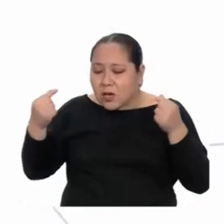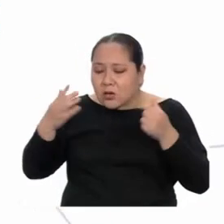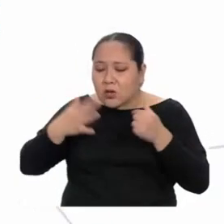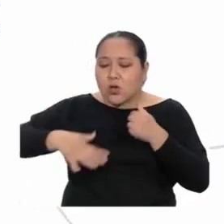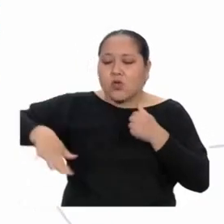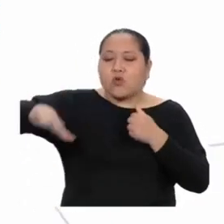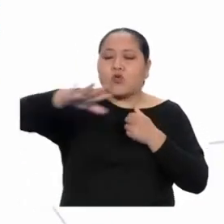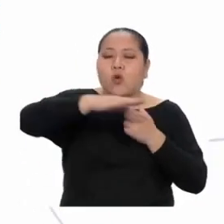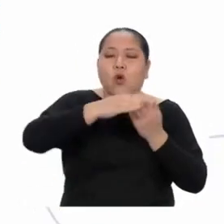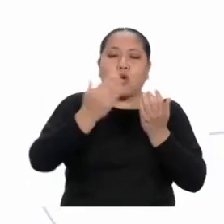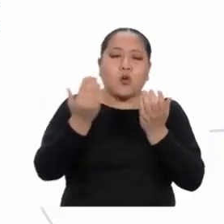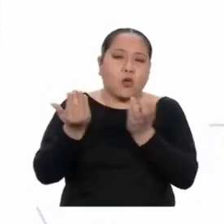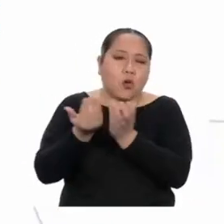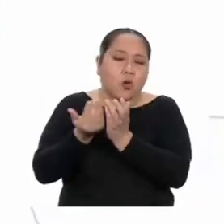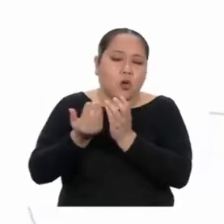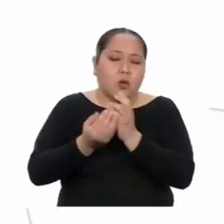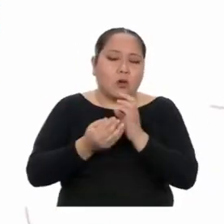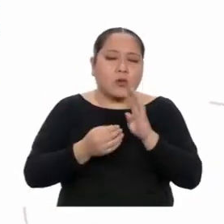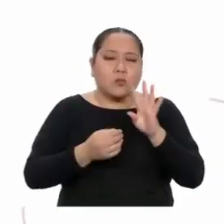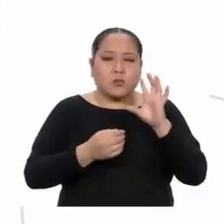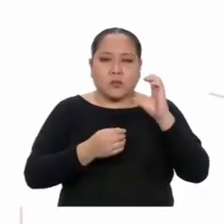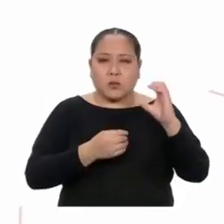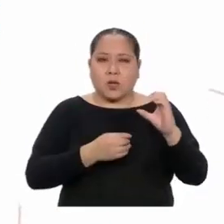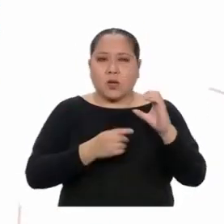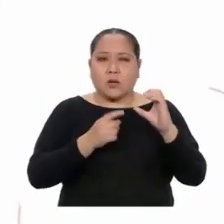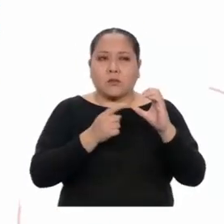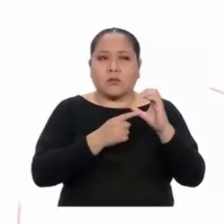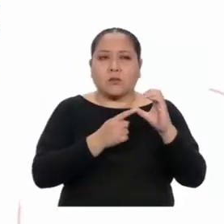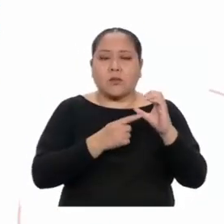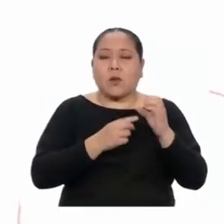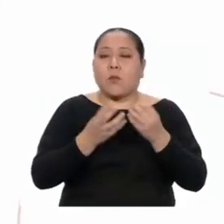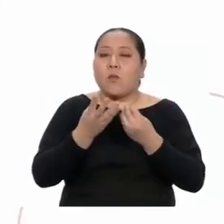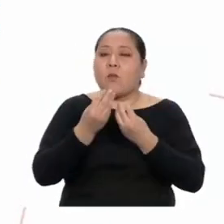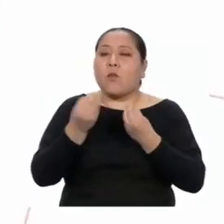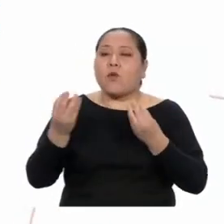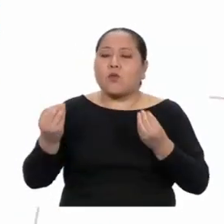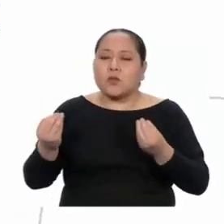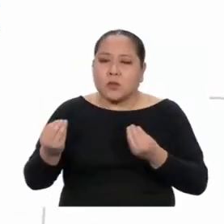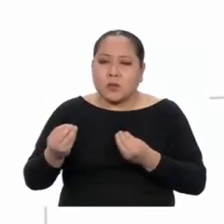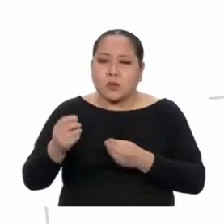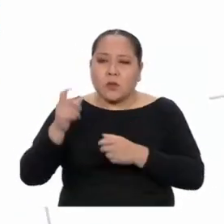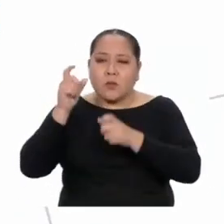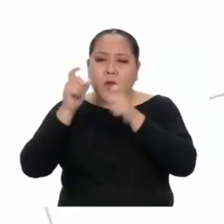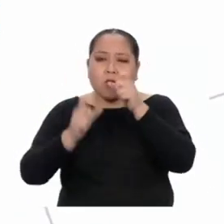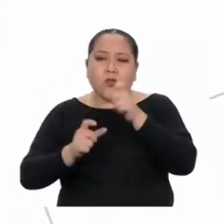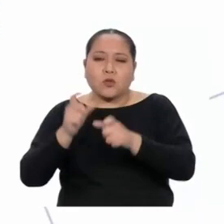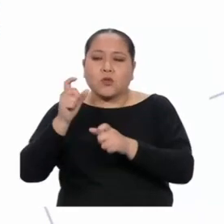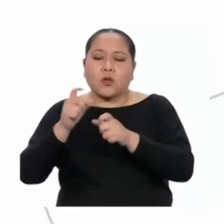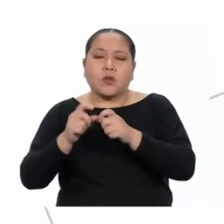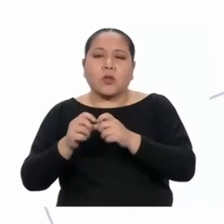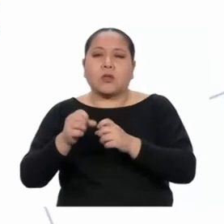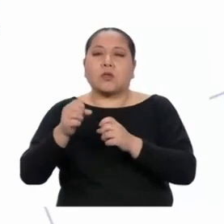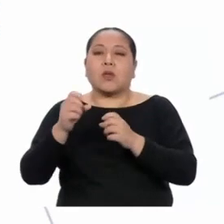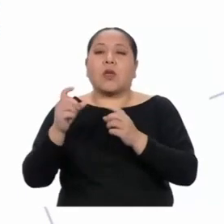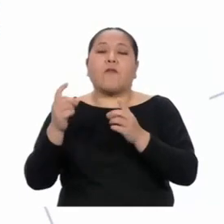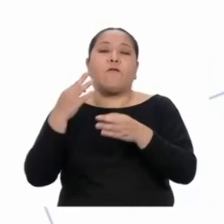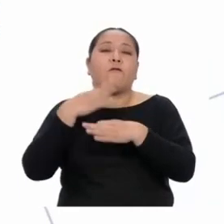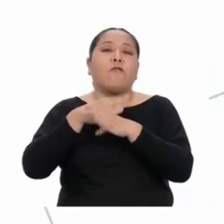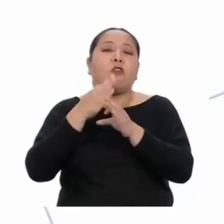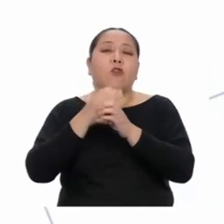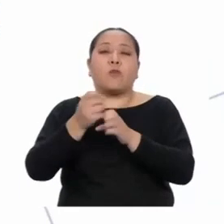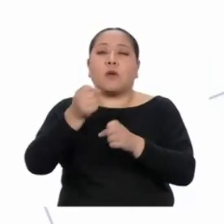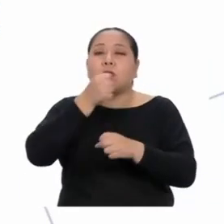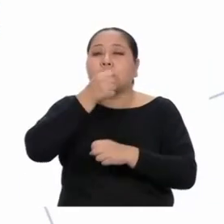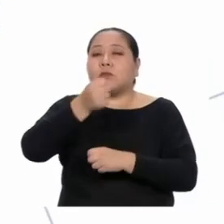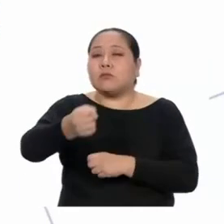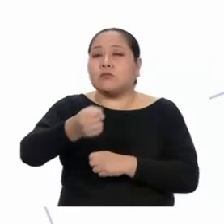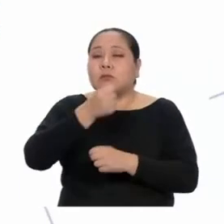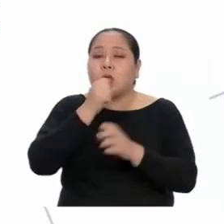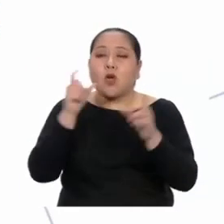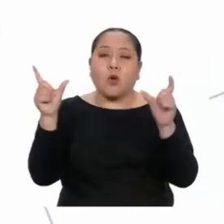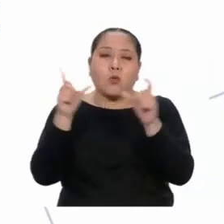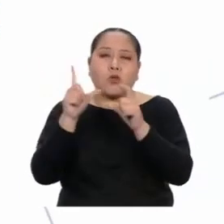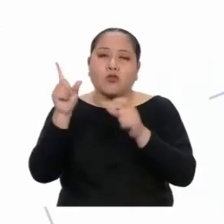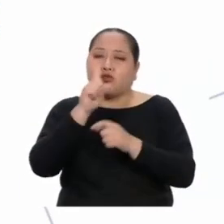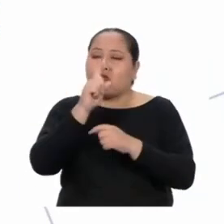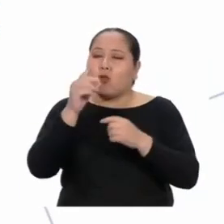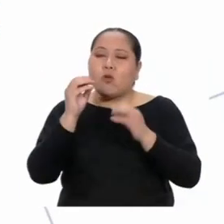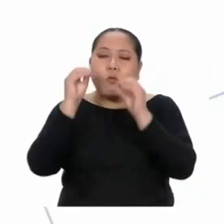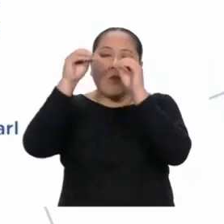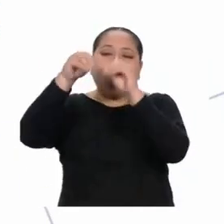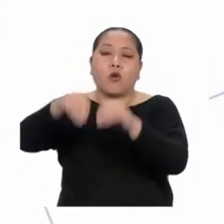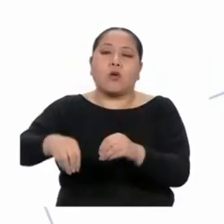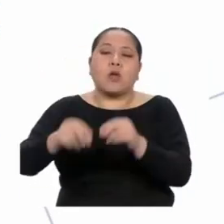grados. C. La mayoría de los medios de comunicación no tienen transmisiones en